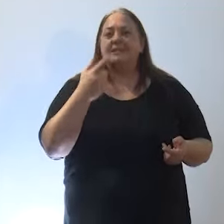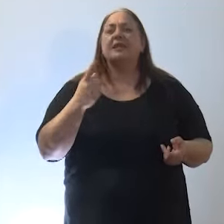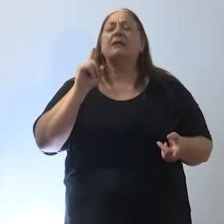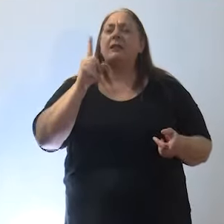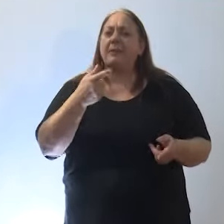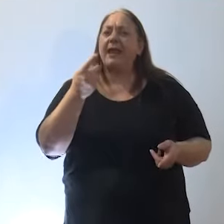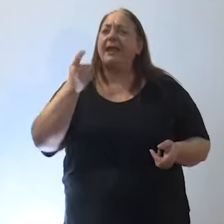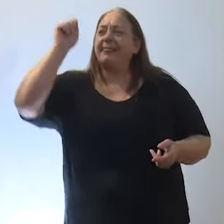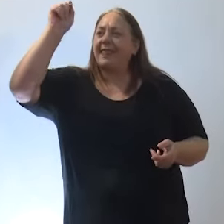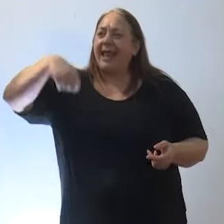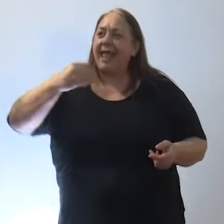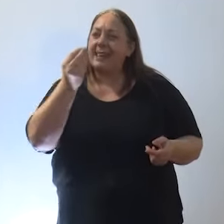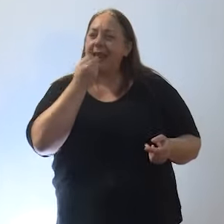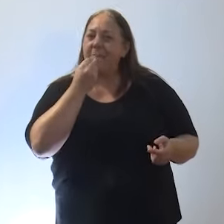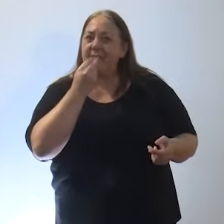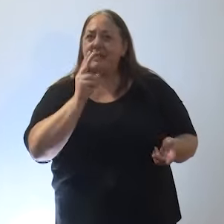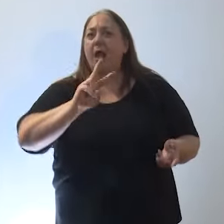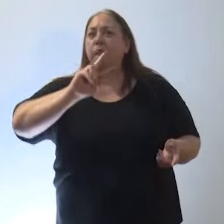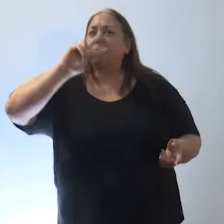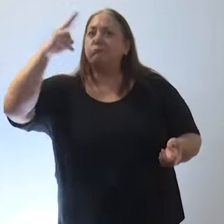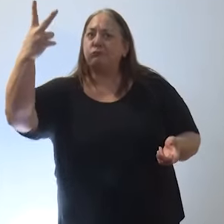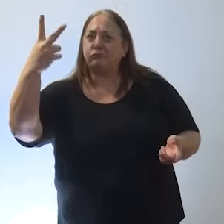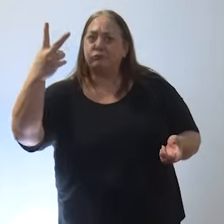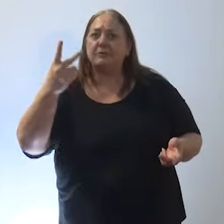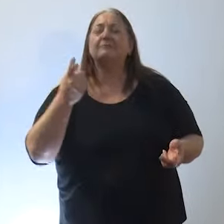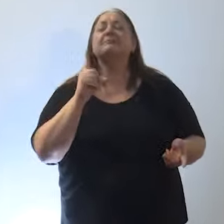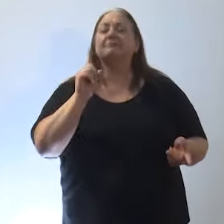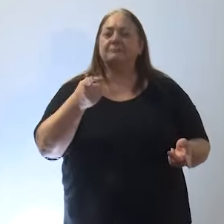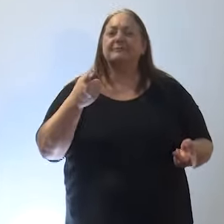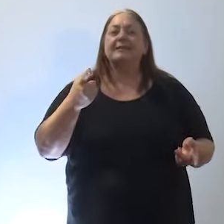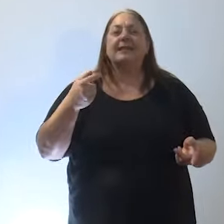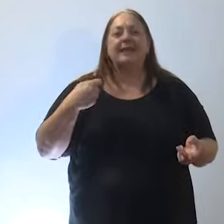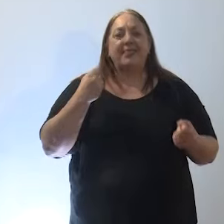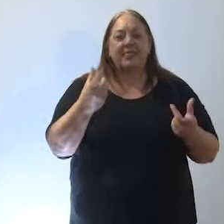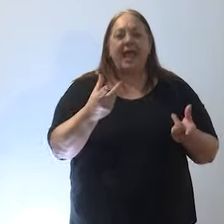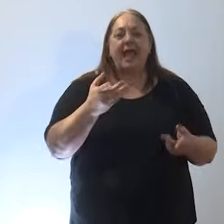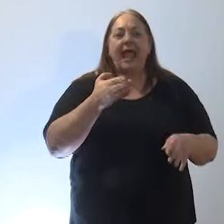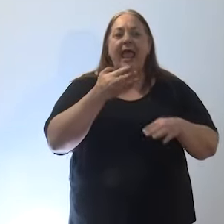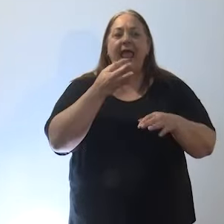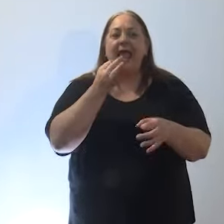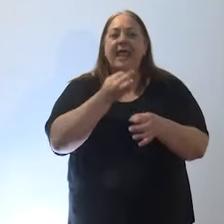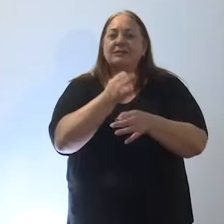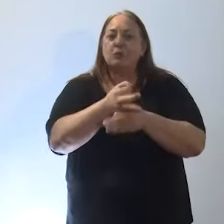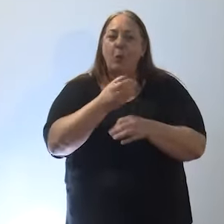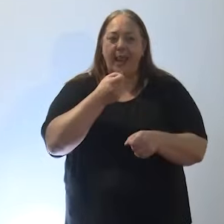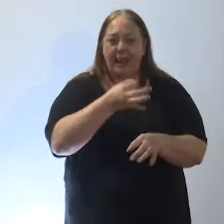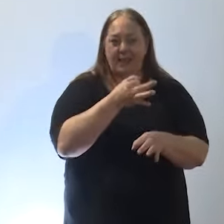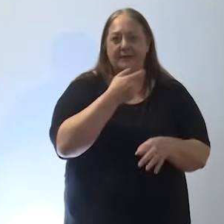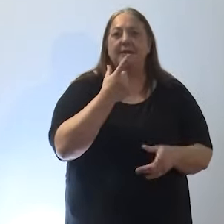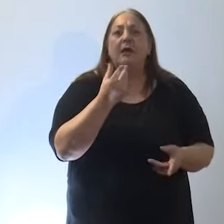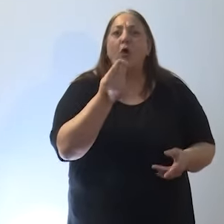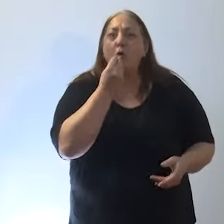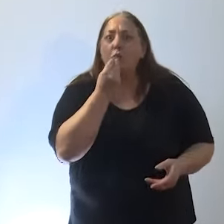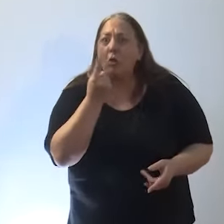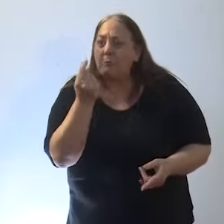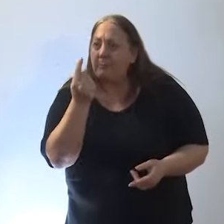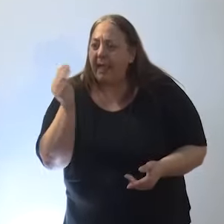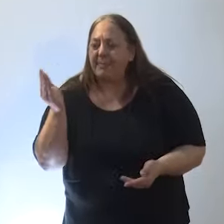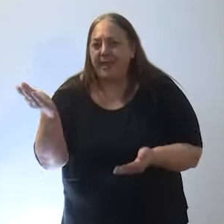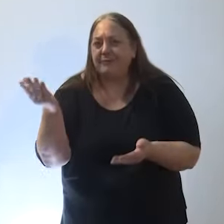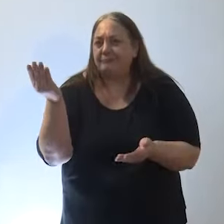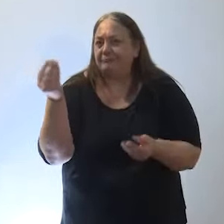y creo que quintuplicó la asistencia escolar este también después le saca la plata a los comedores y demás porque combate la